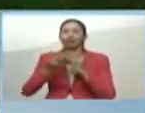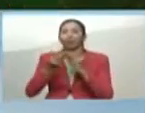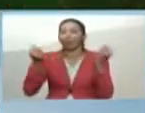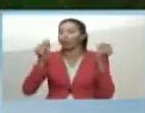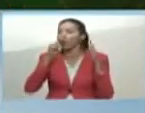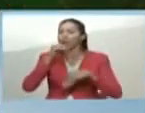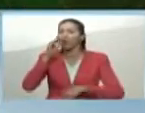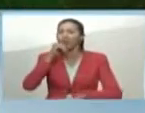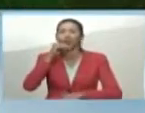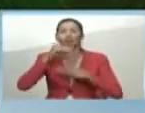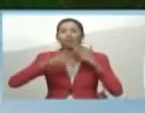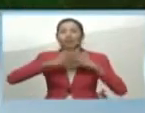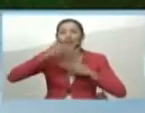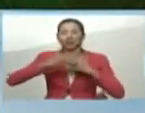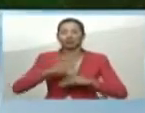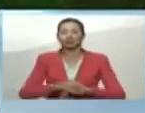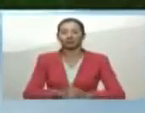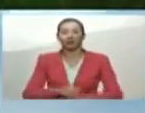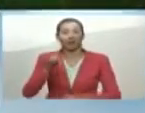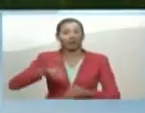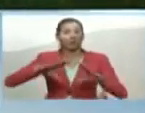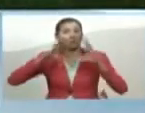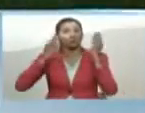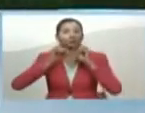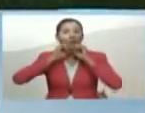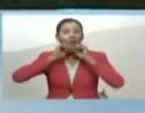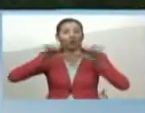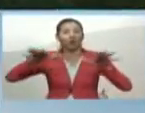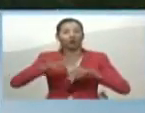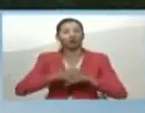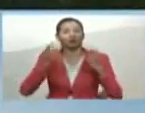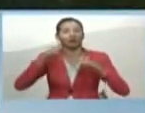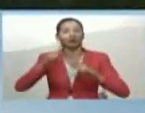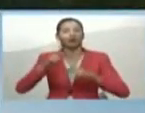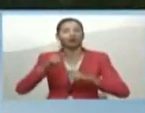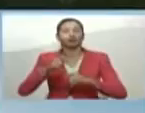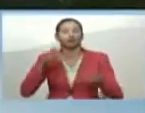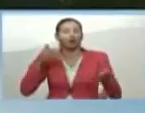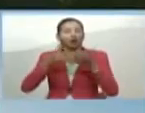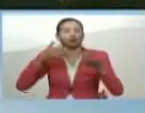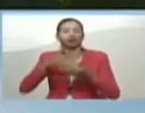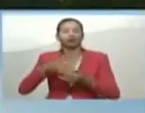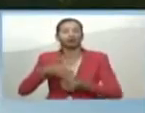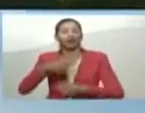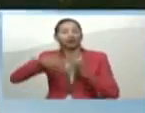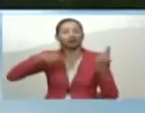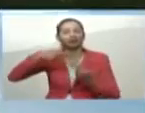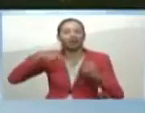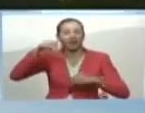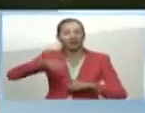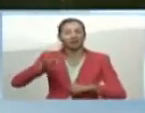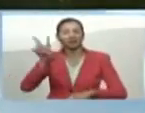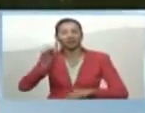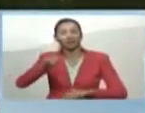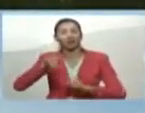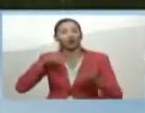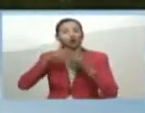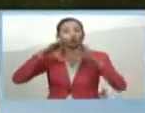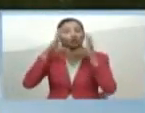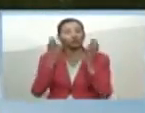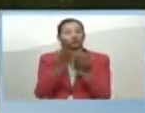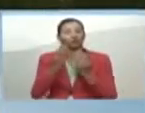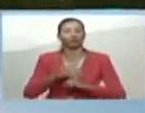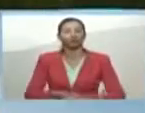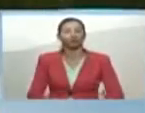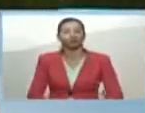2013, lo posicionaron duro aquí en el mundo, para hacerle daño a la izquierda en el mundo. No solo es un plan para acá, sino